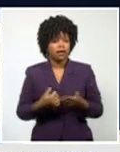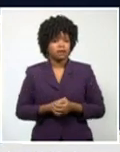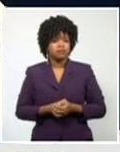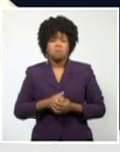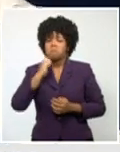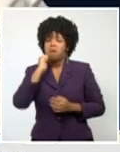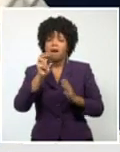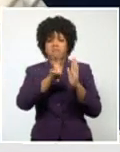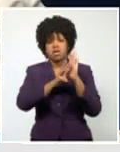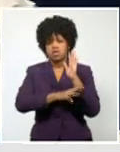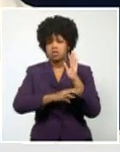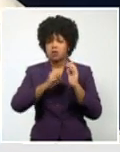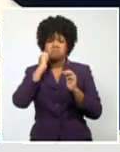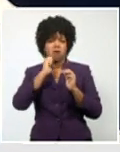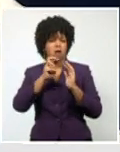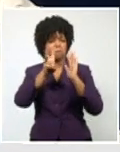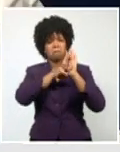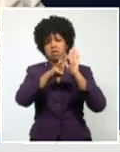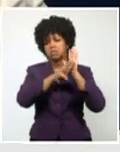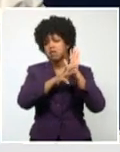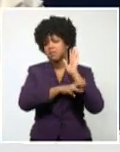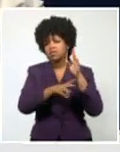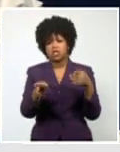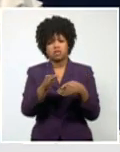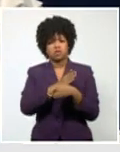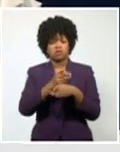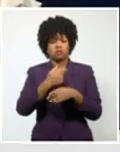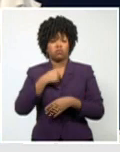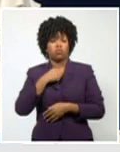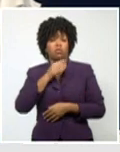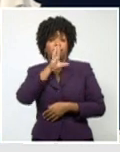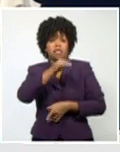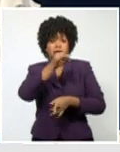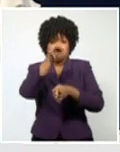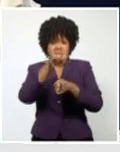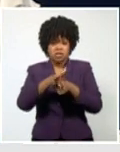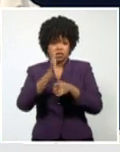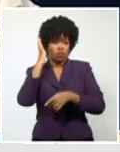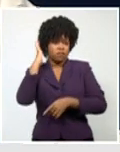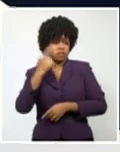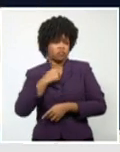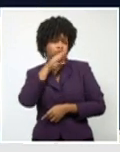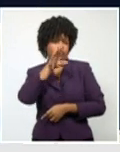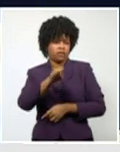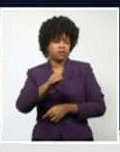incrementando las medidas. Porque como dije en el inicio de la conferencia,